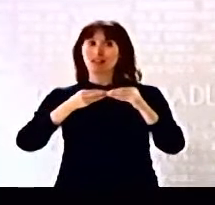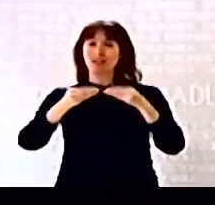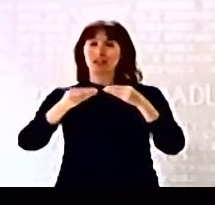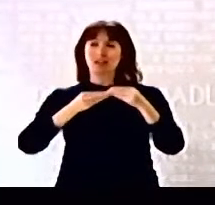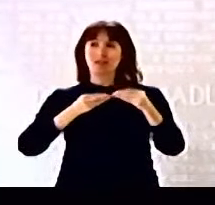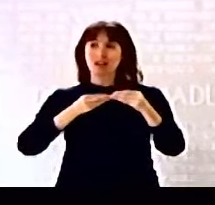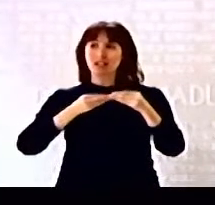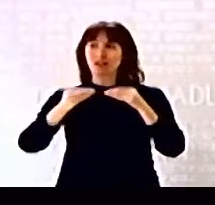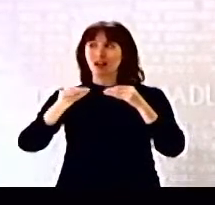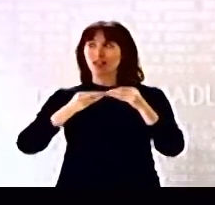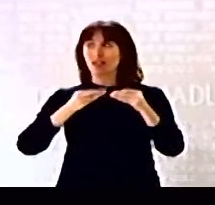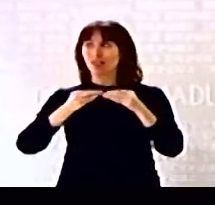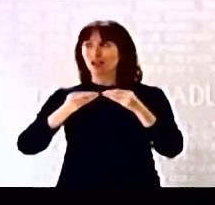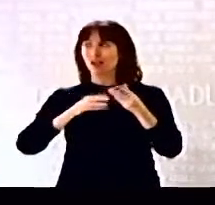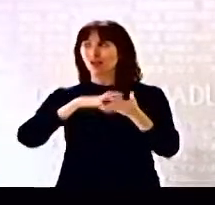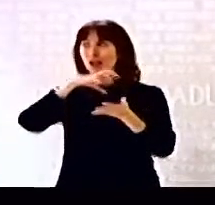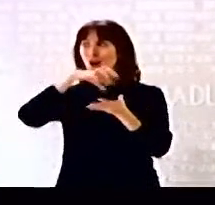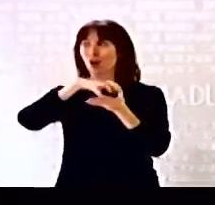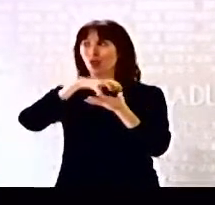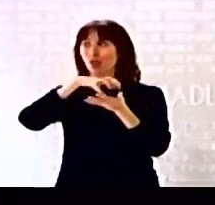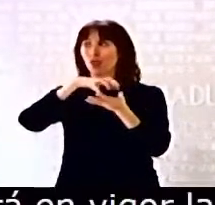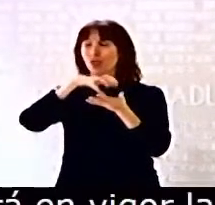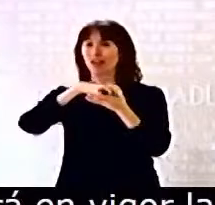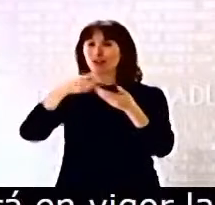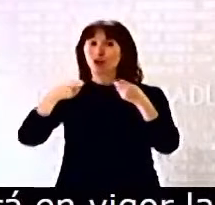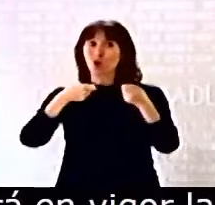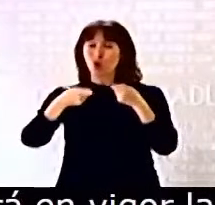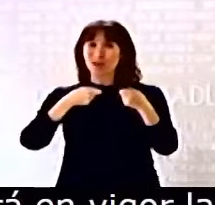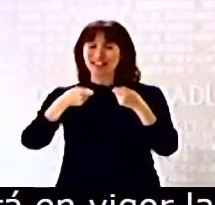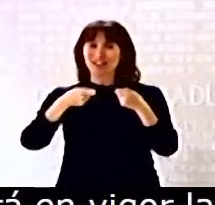los centros de los comercios,